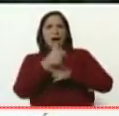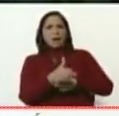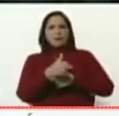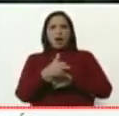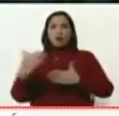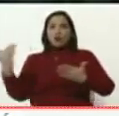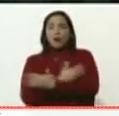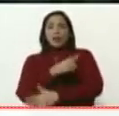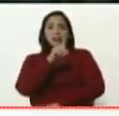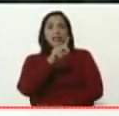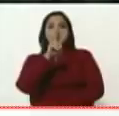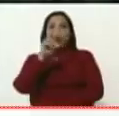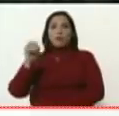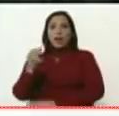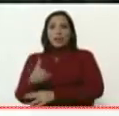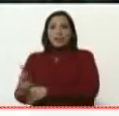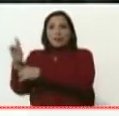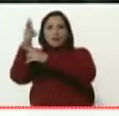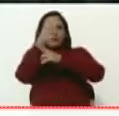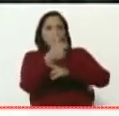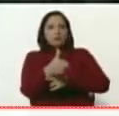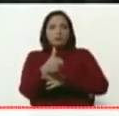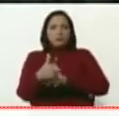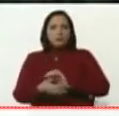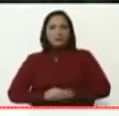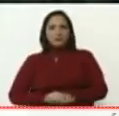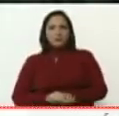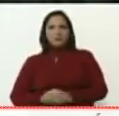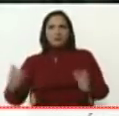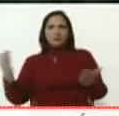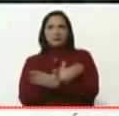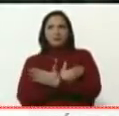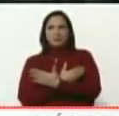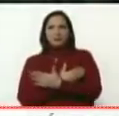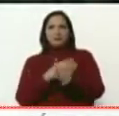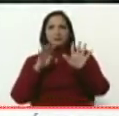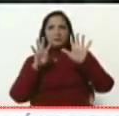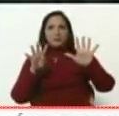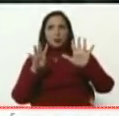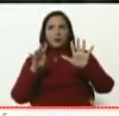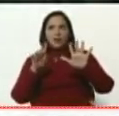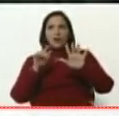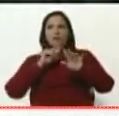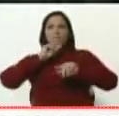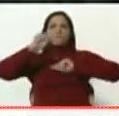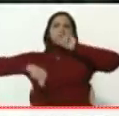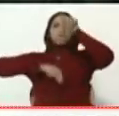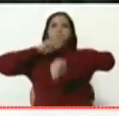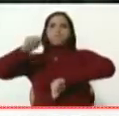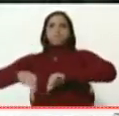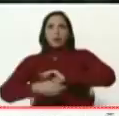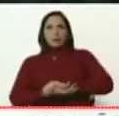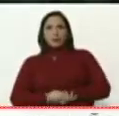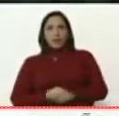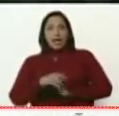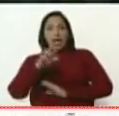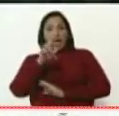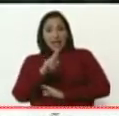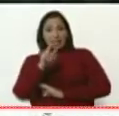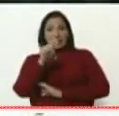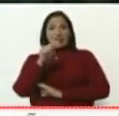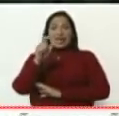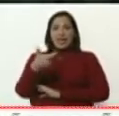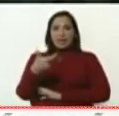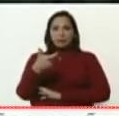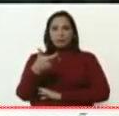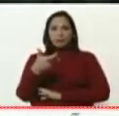120 fusiles de alta potencia y se robaron 9 lanzacohetes RPG. Quiero detenerme brevemente